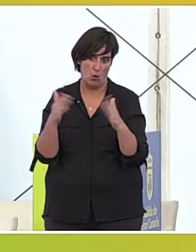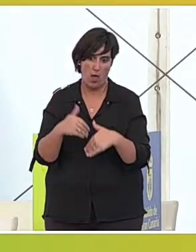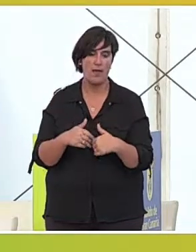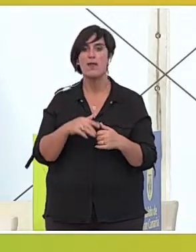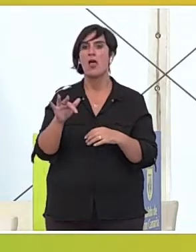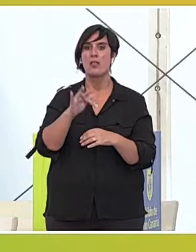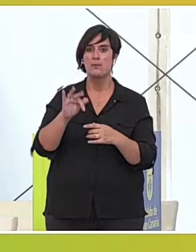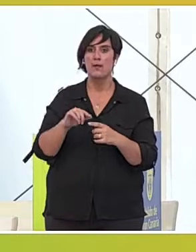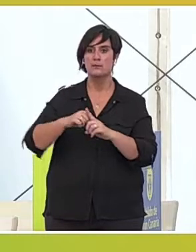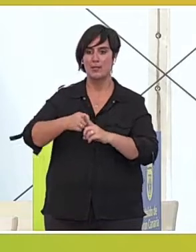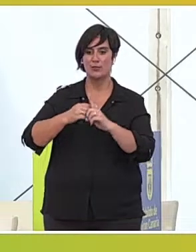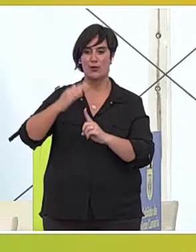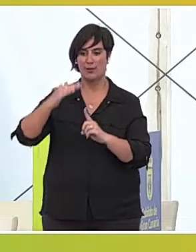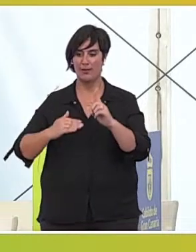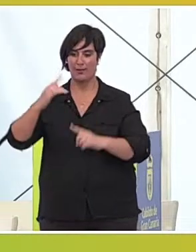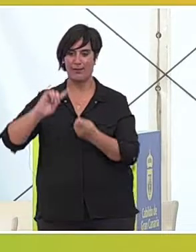de variaciones de presión.